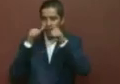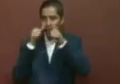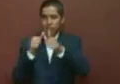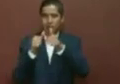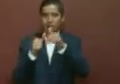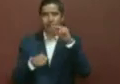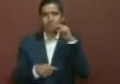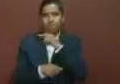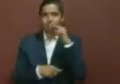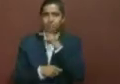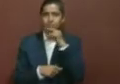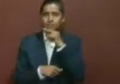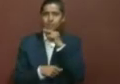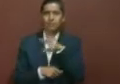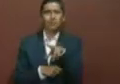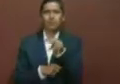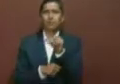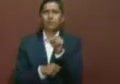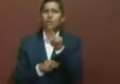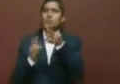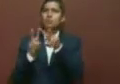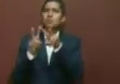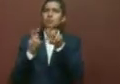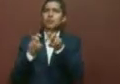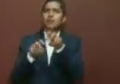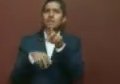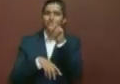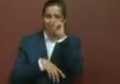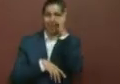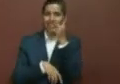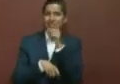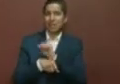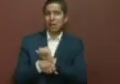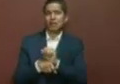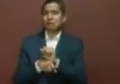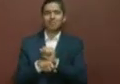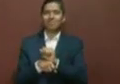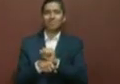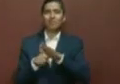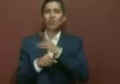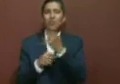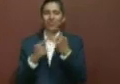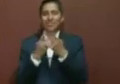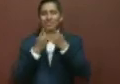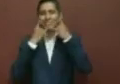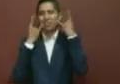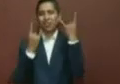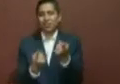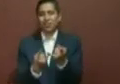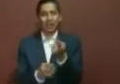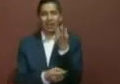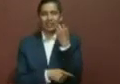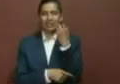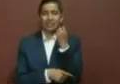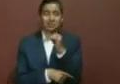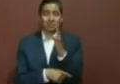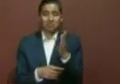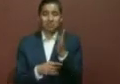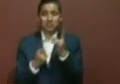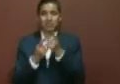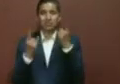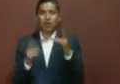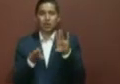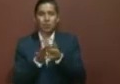pero no es un tema sencillo por la historia del